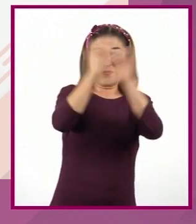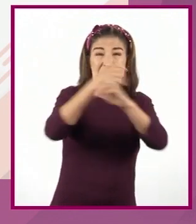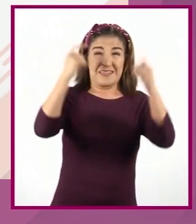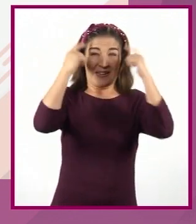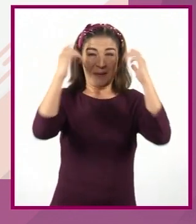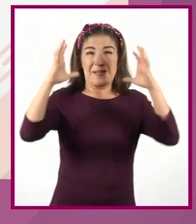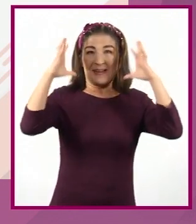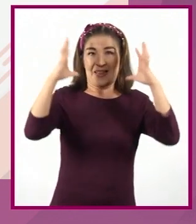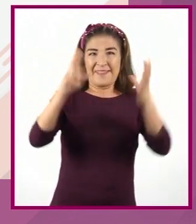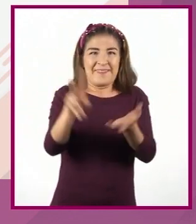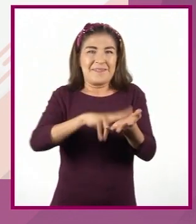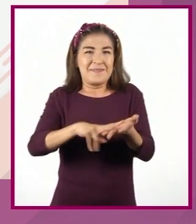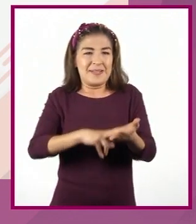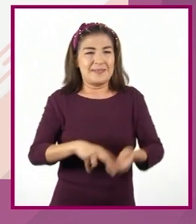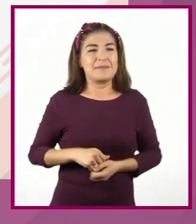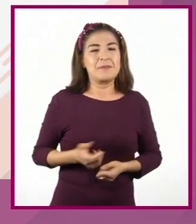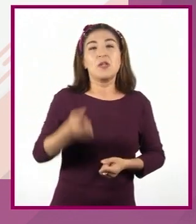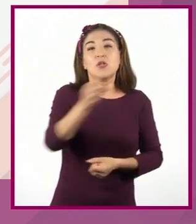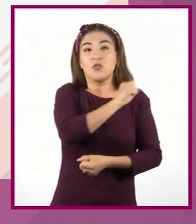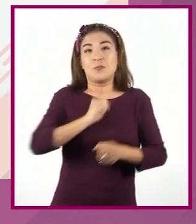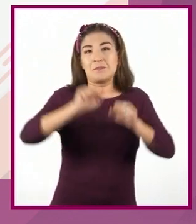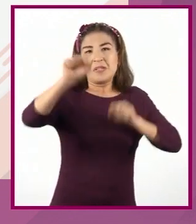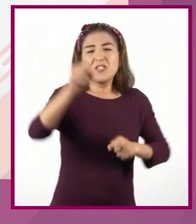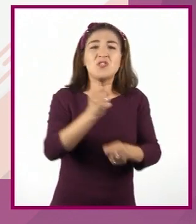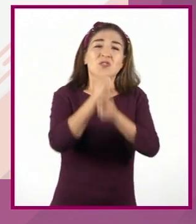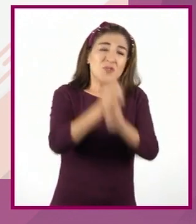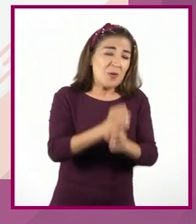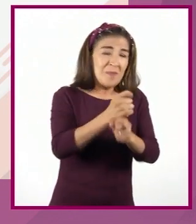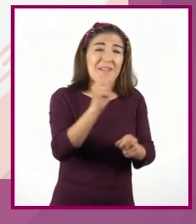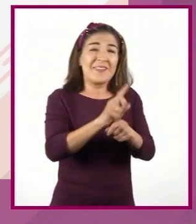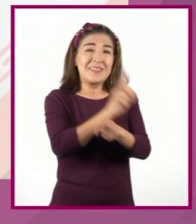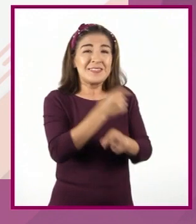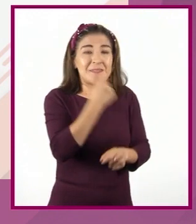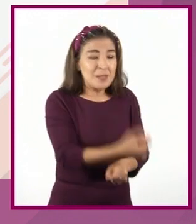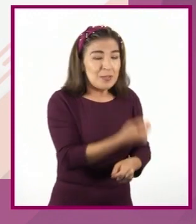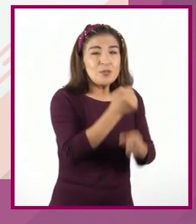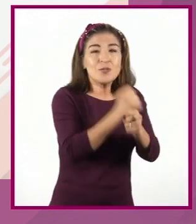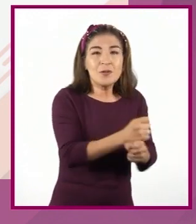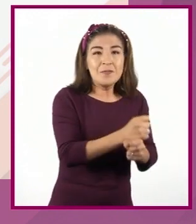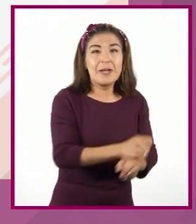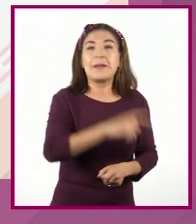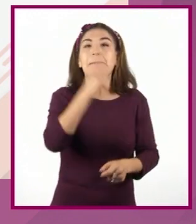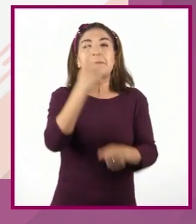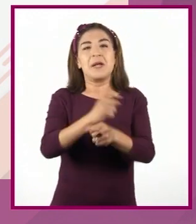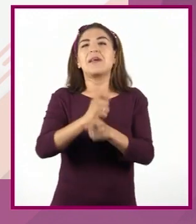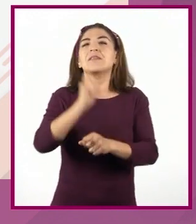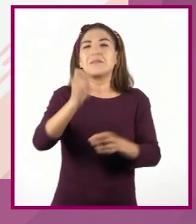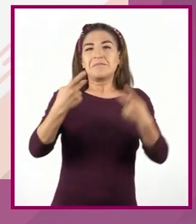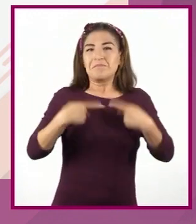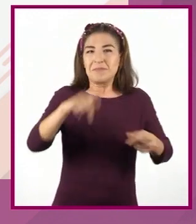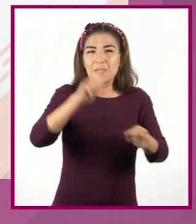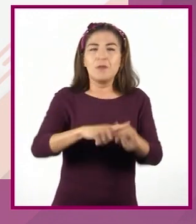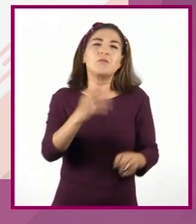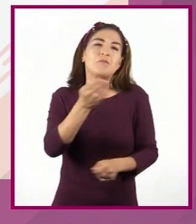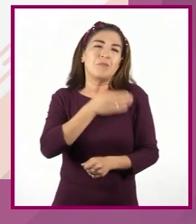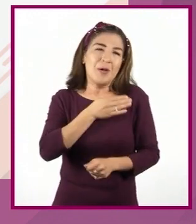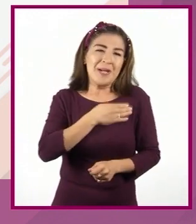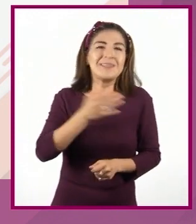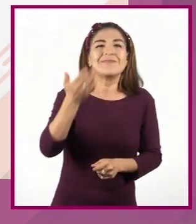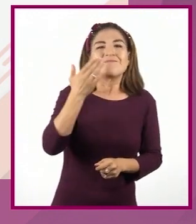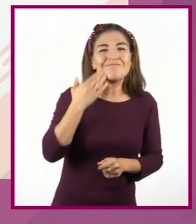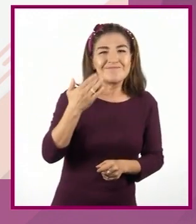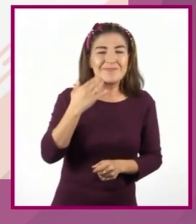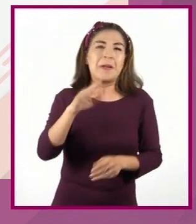verdes. Superhéroes que sufrieron mucho de pequeños. El personaje principal tiene buenos sentimientos y